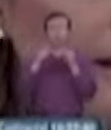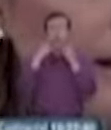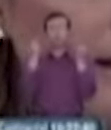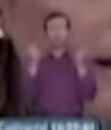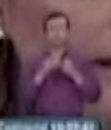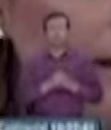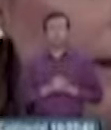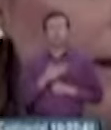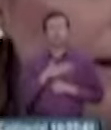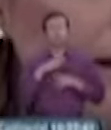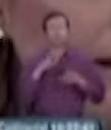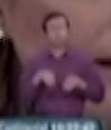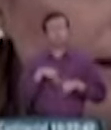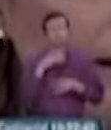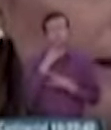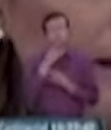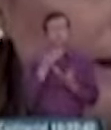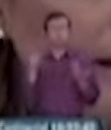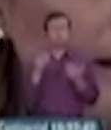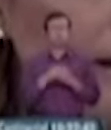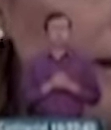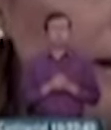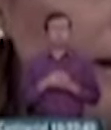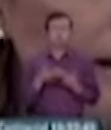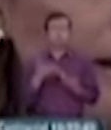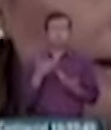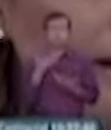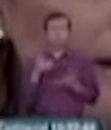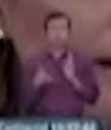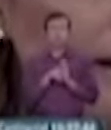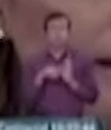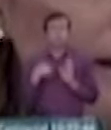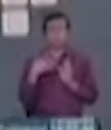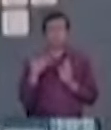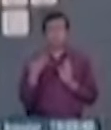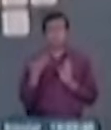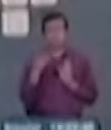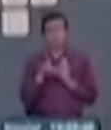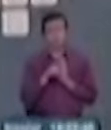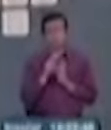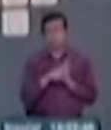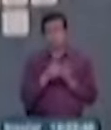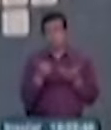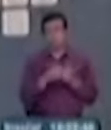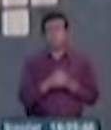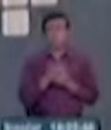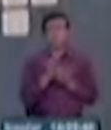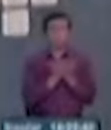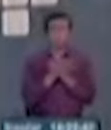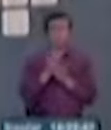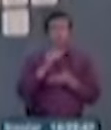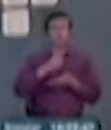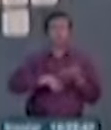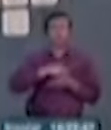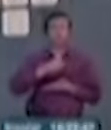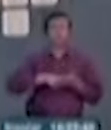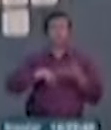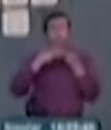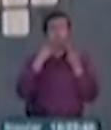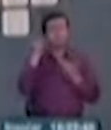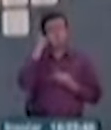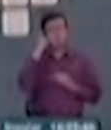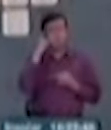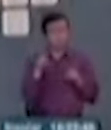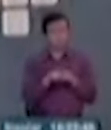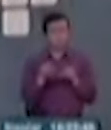público y yo acepté gustosa, porque no hay nada ilegal en ello. Sin embargo, el Servicio Nacional de Contratación Pública, CERCOP, no